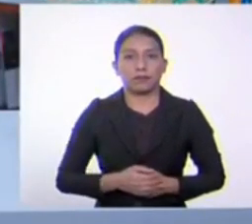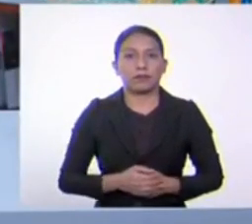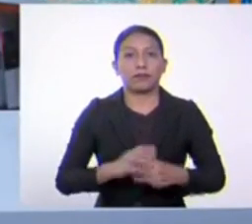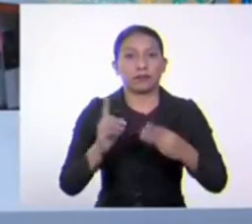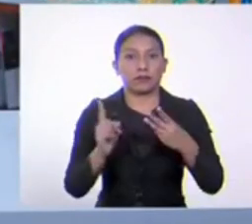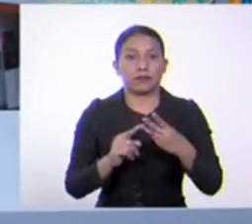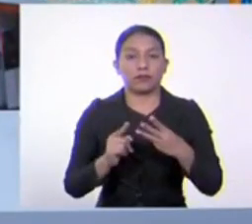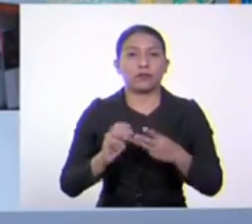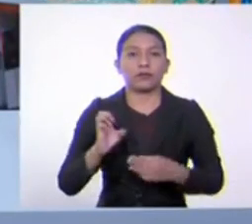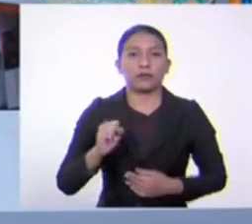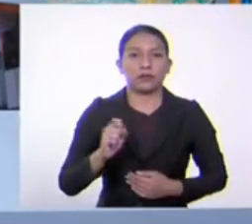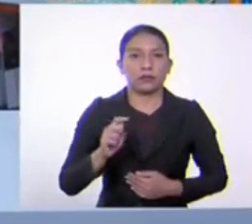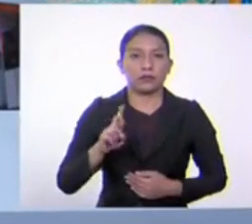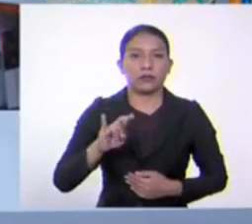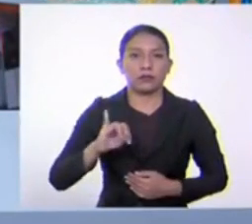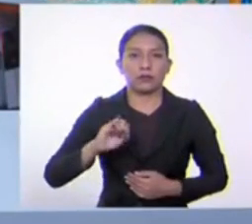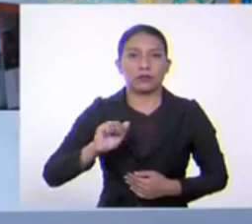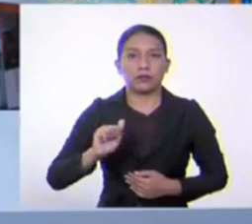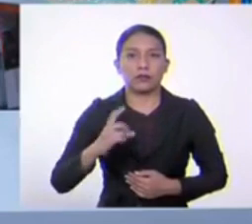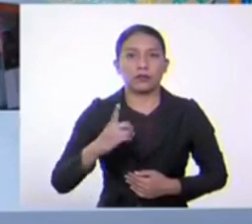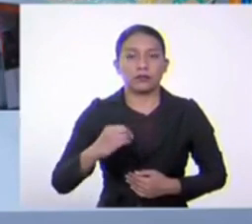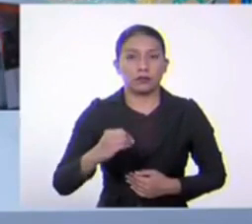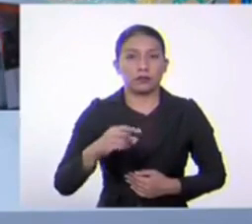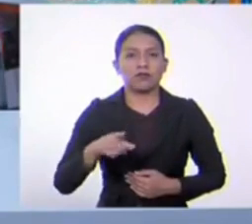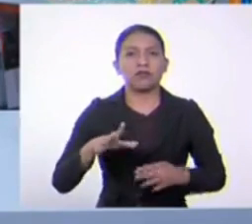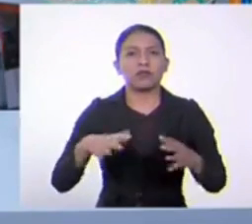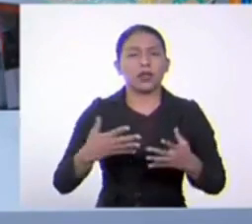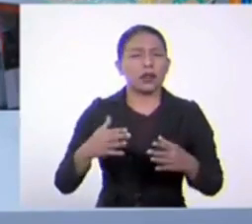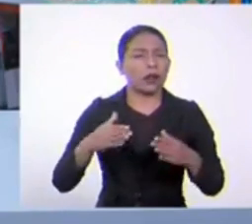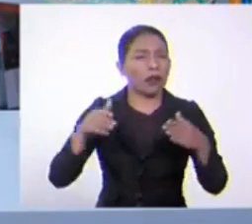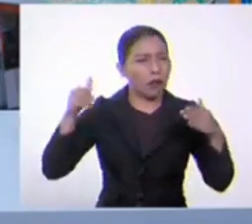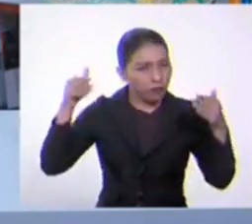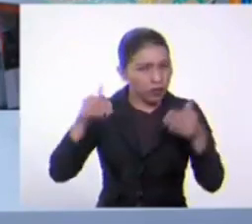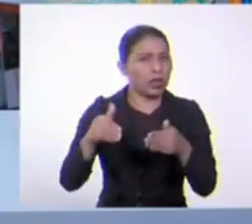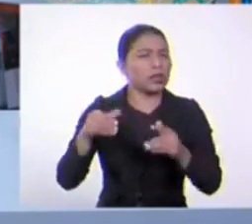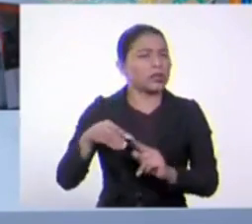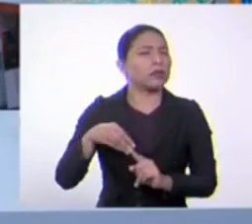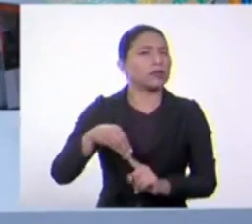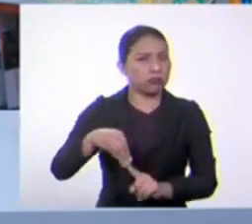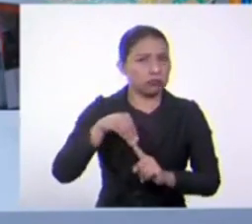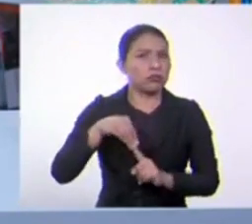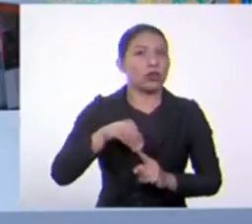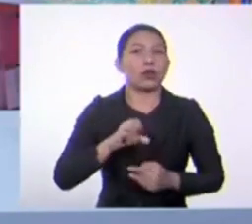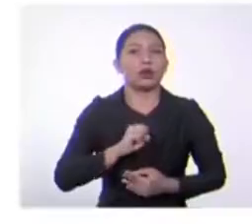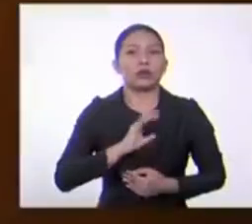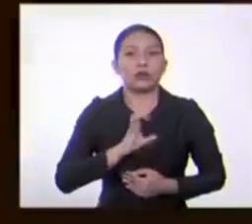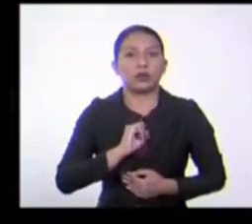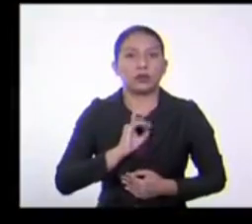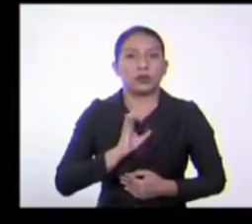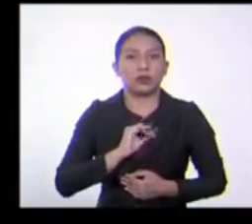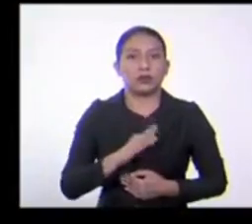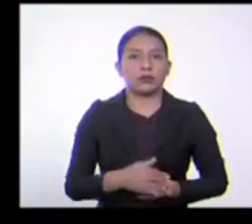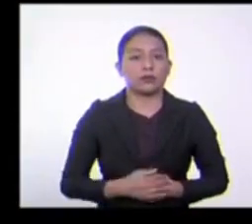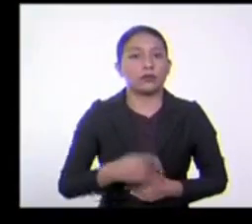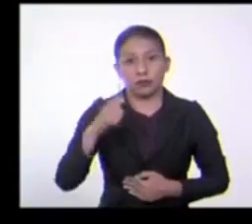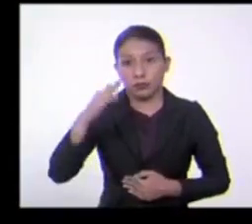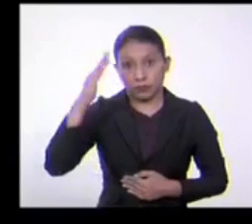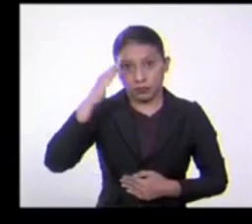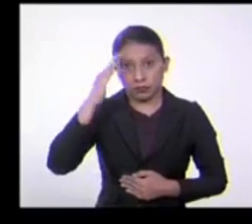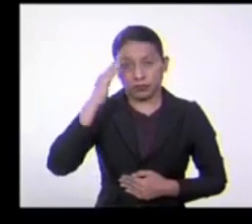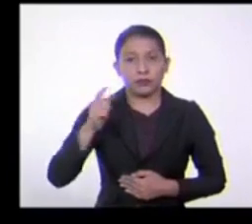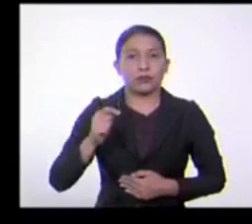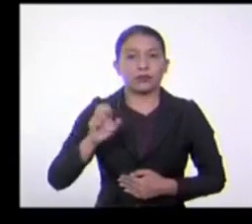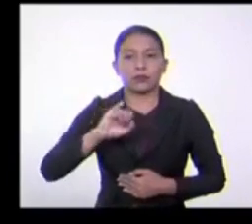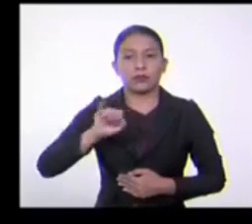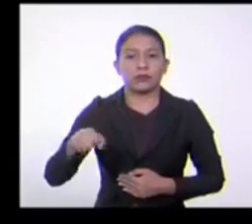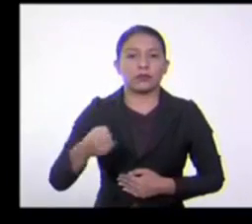músculo estriado, que es un músculo específico y especial del corazón. Sabemos que el tejido